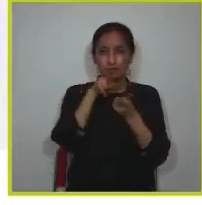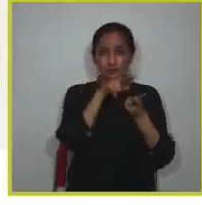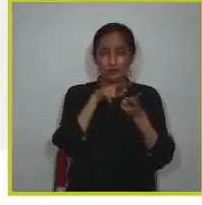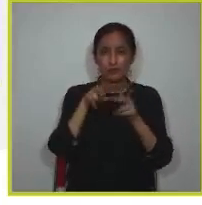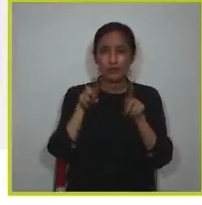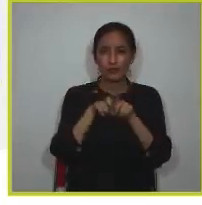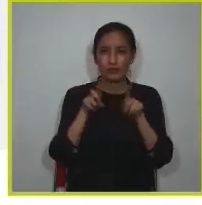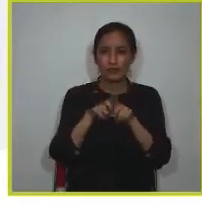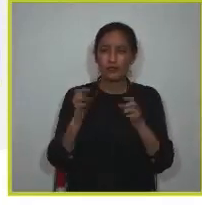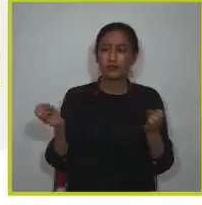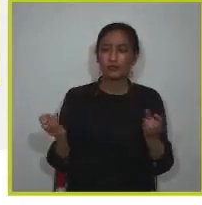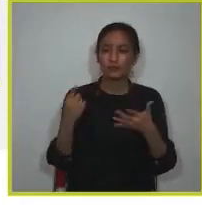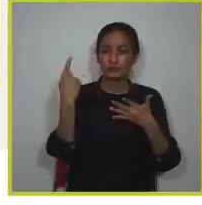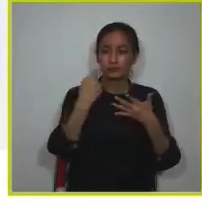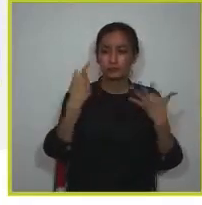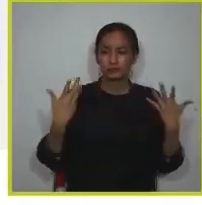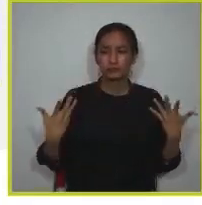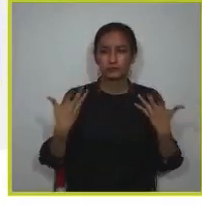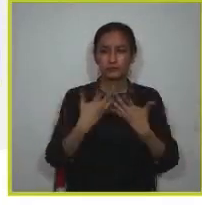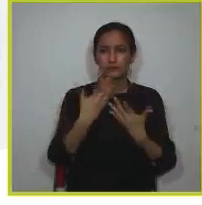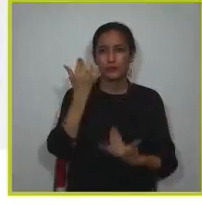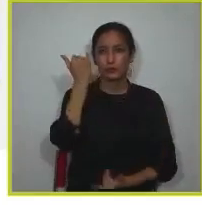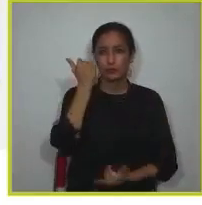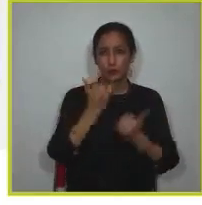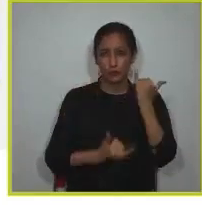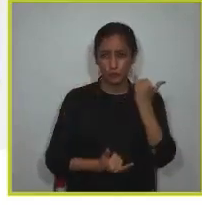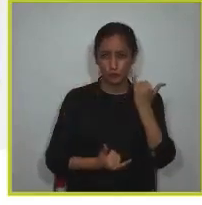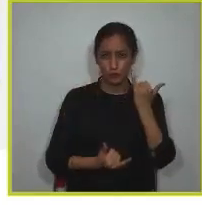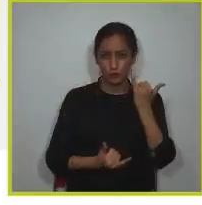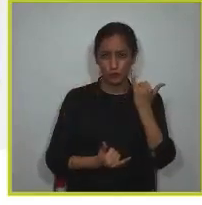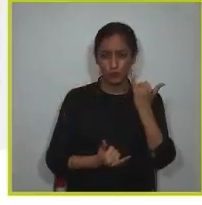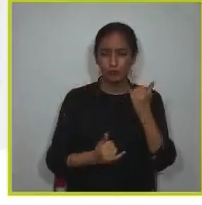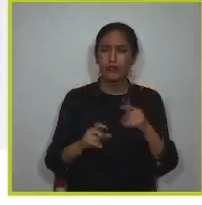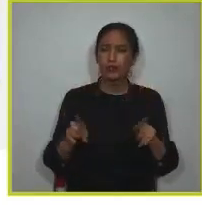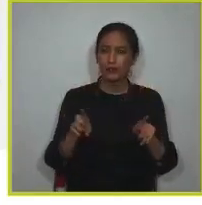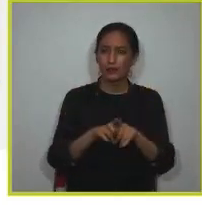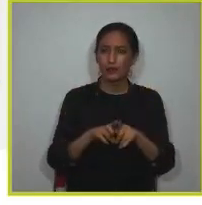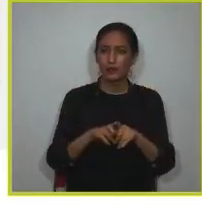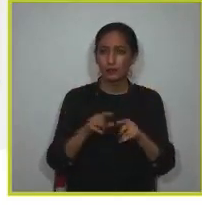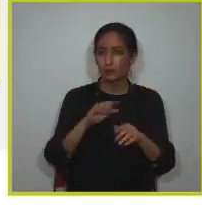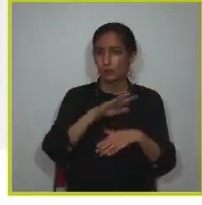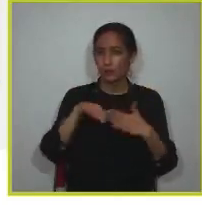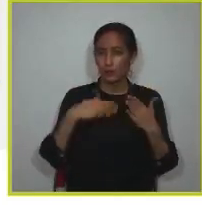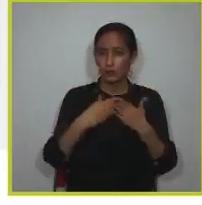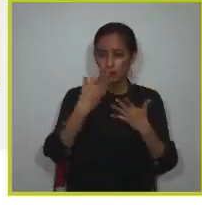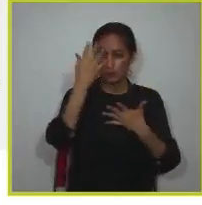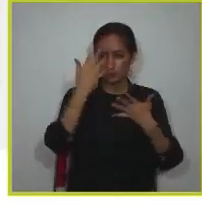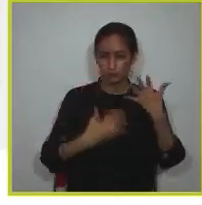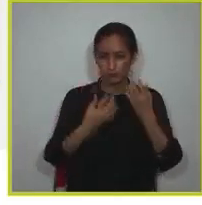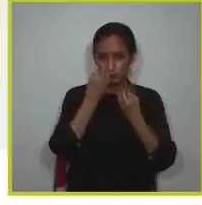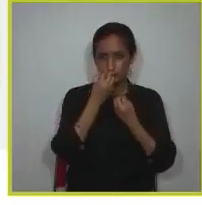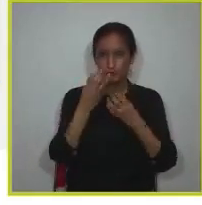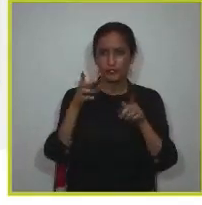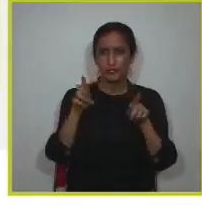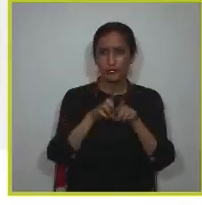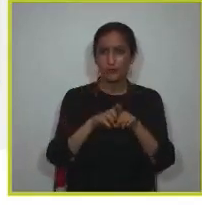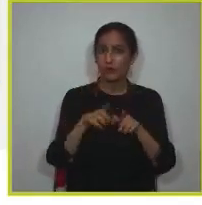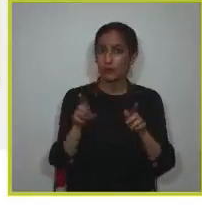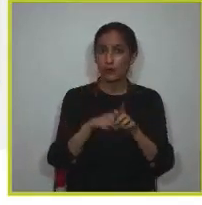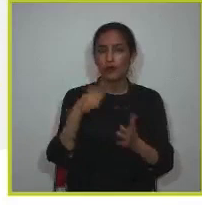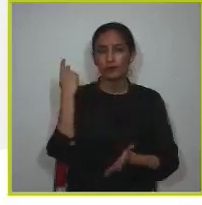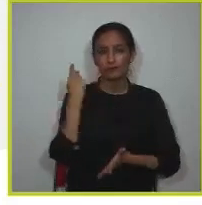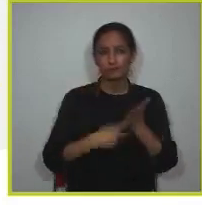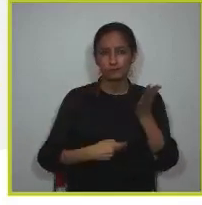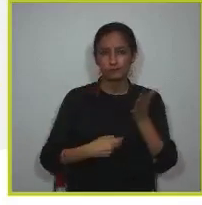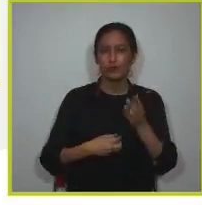promoción del cumplimiento y como último recurso para tener el paquete completo de promoción de cumplimiento es la potestad sancionadora cuál es el